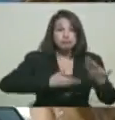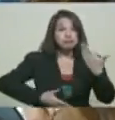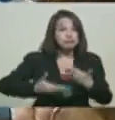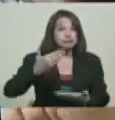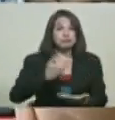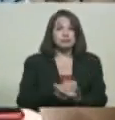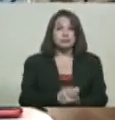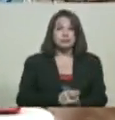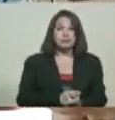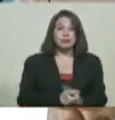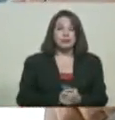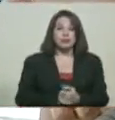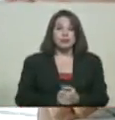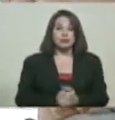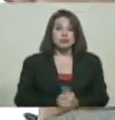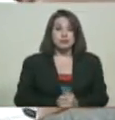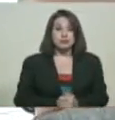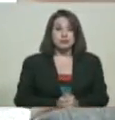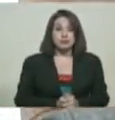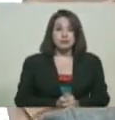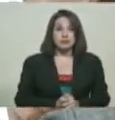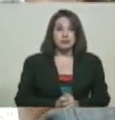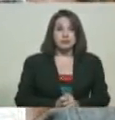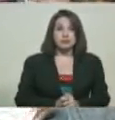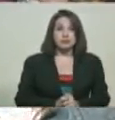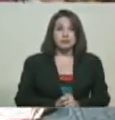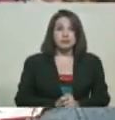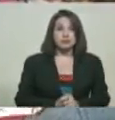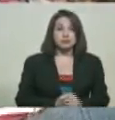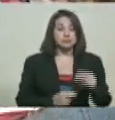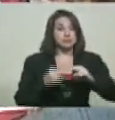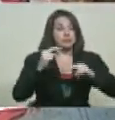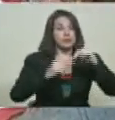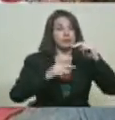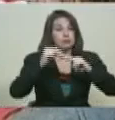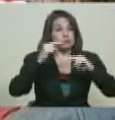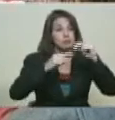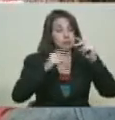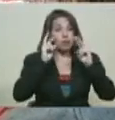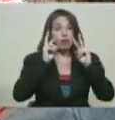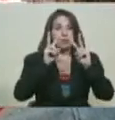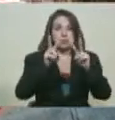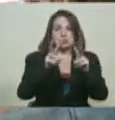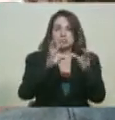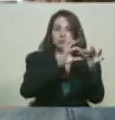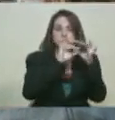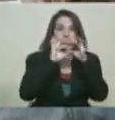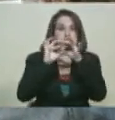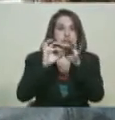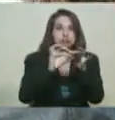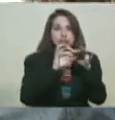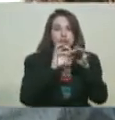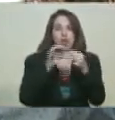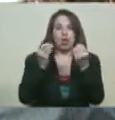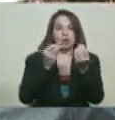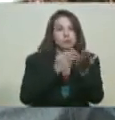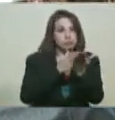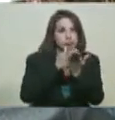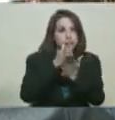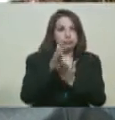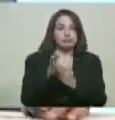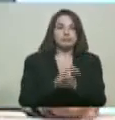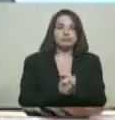hemos venido construyendo una visión unitaria necesaria el sectarismo